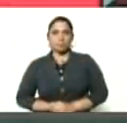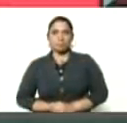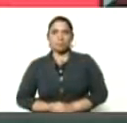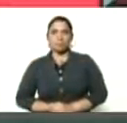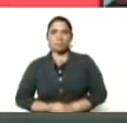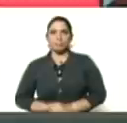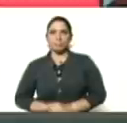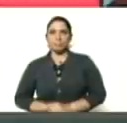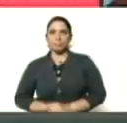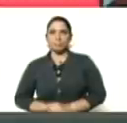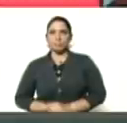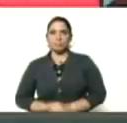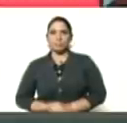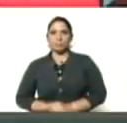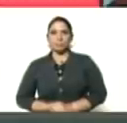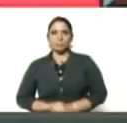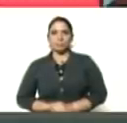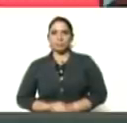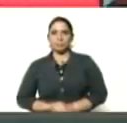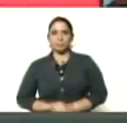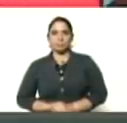por lo menos